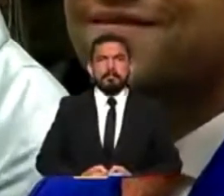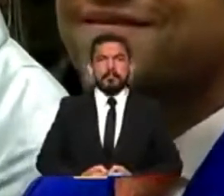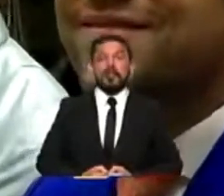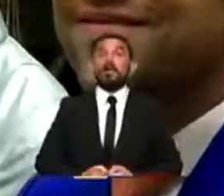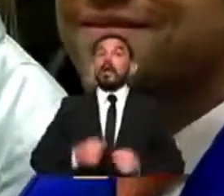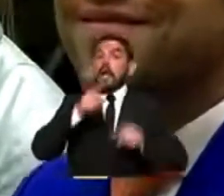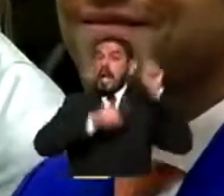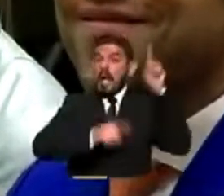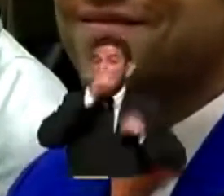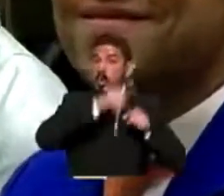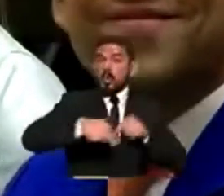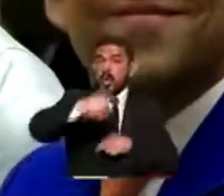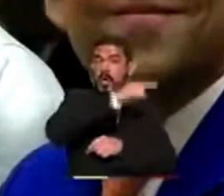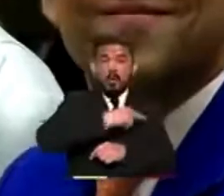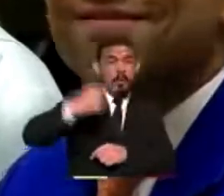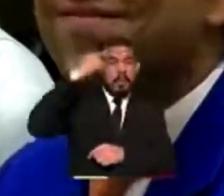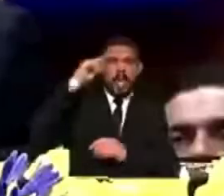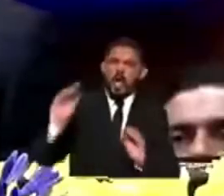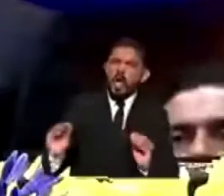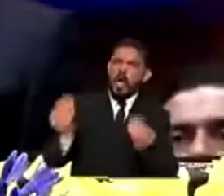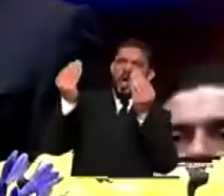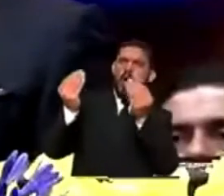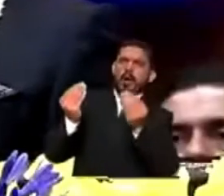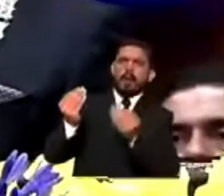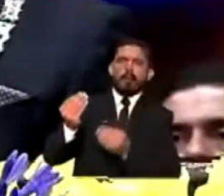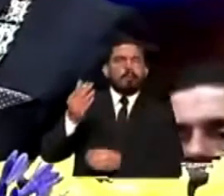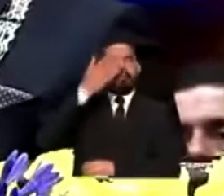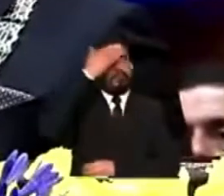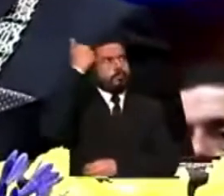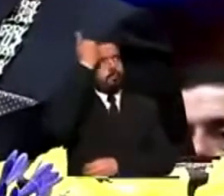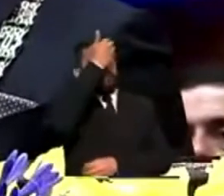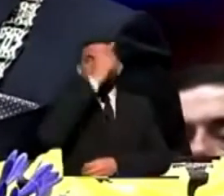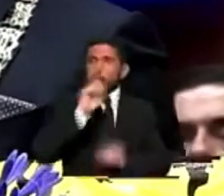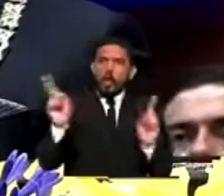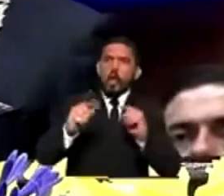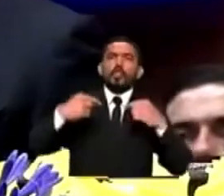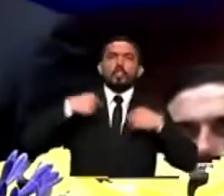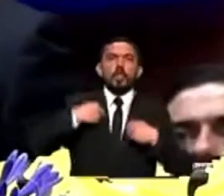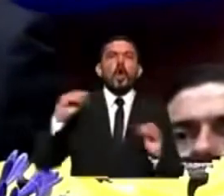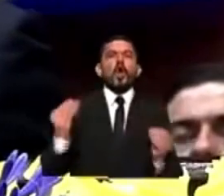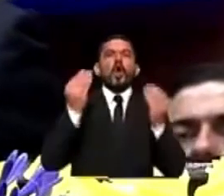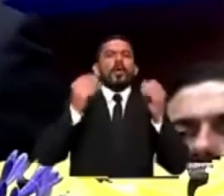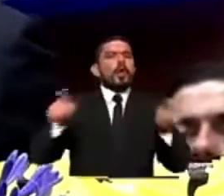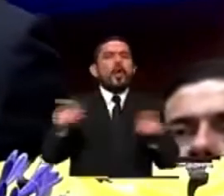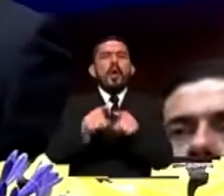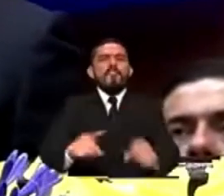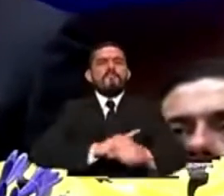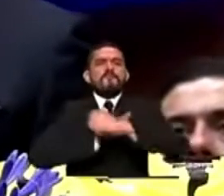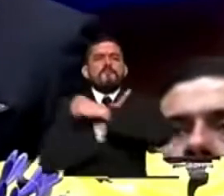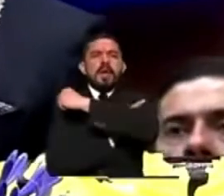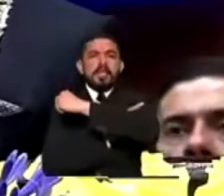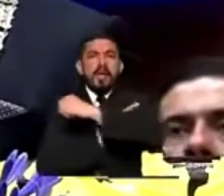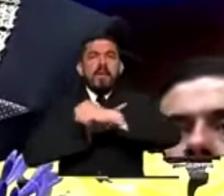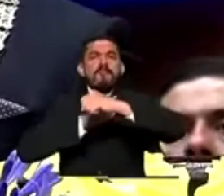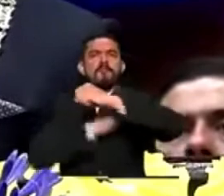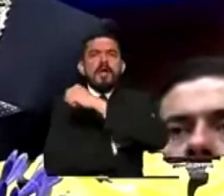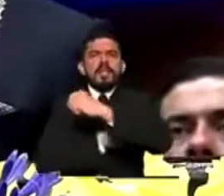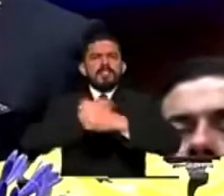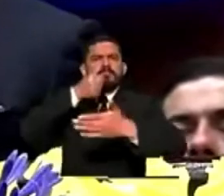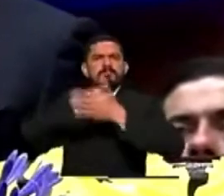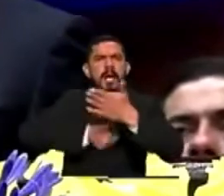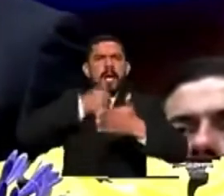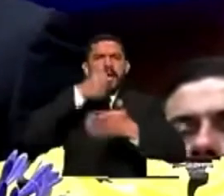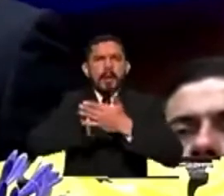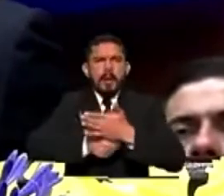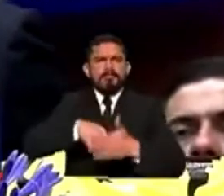Muchos creen que la juventud es sinónimo de ingenuidad. Para mí es sinónimo de fuerza. Fuerza para vencer los retos que se nos